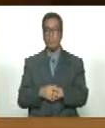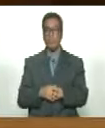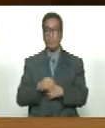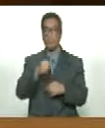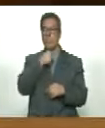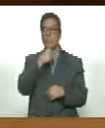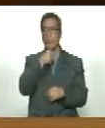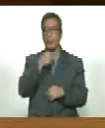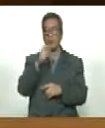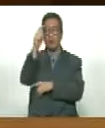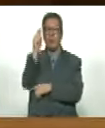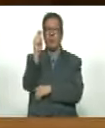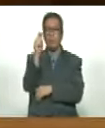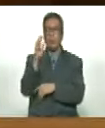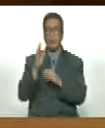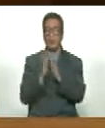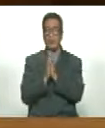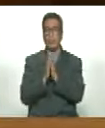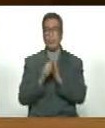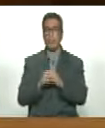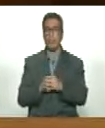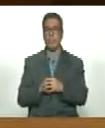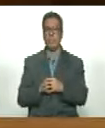Micrófono para el diputado.